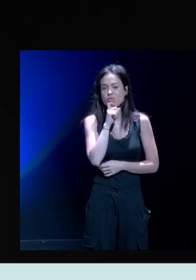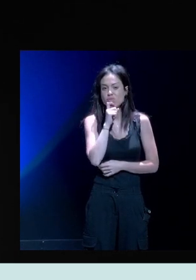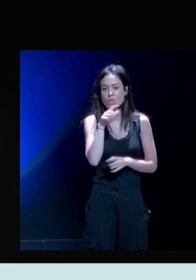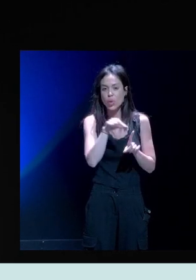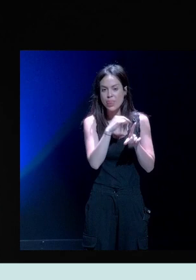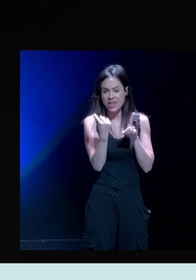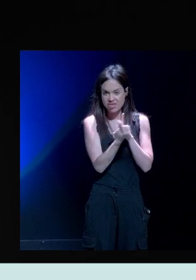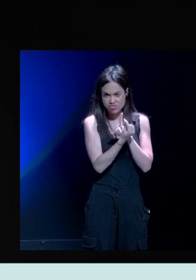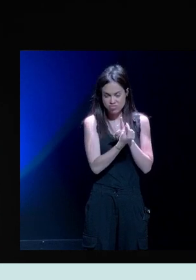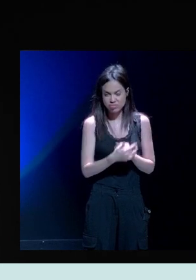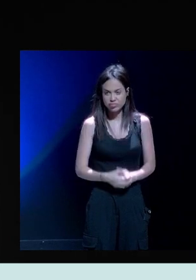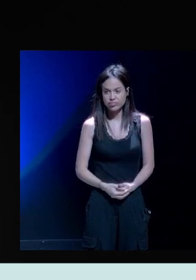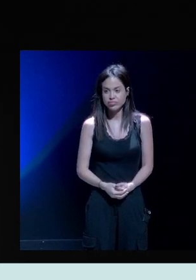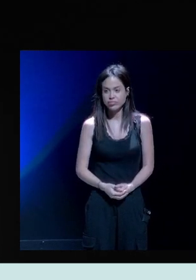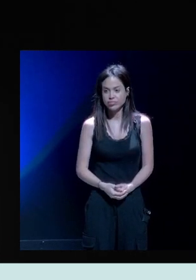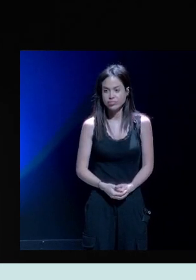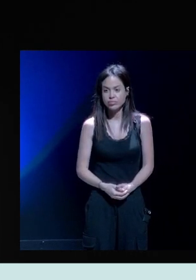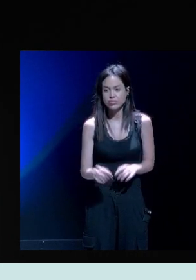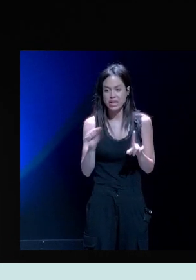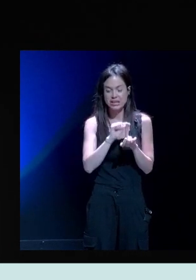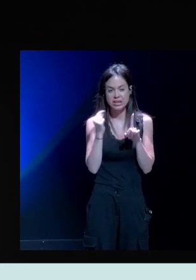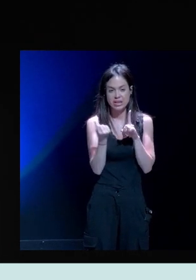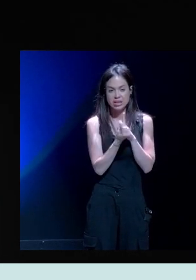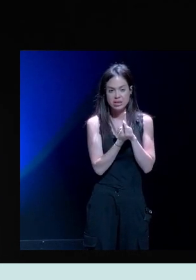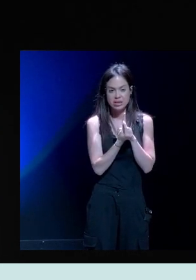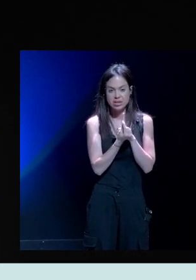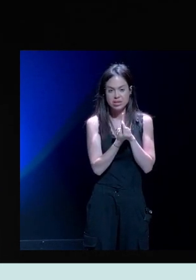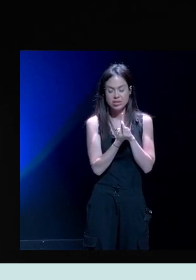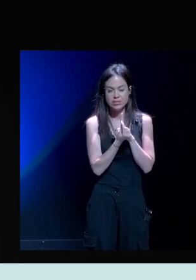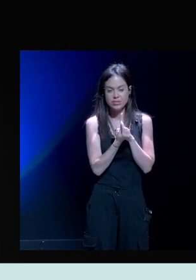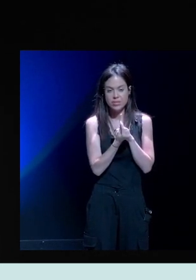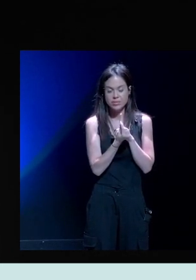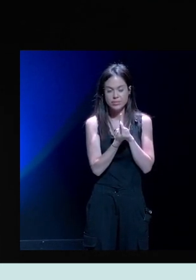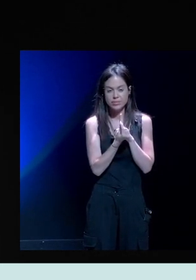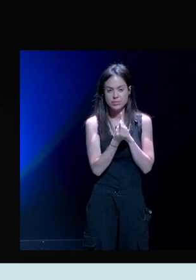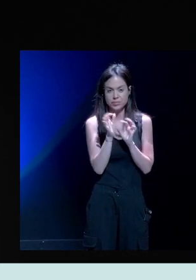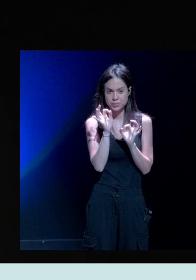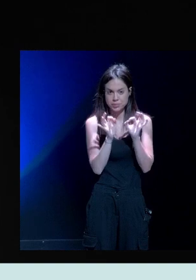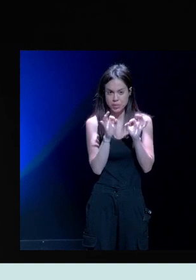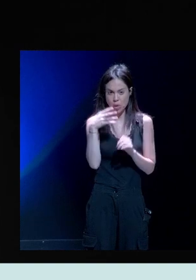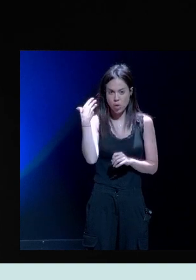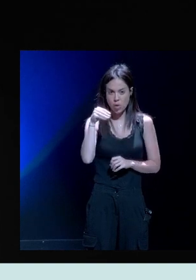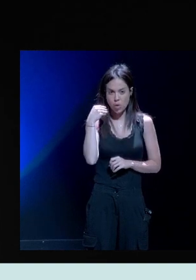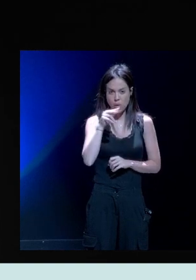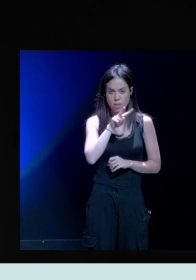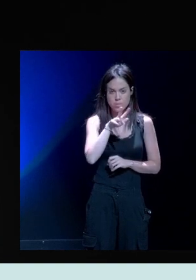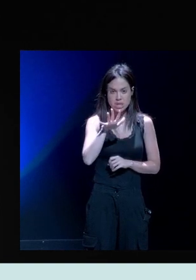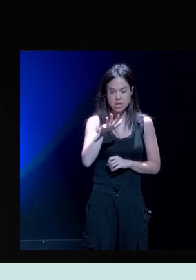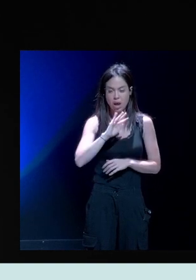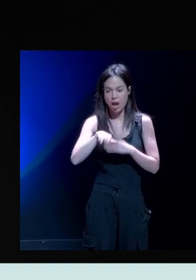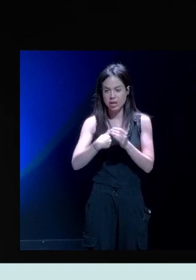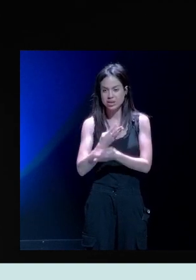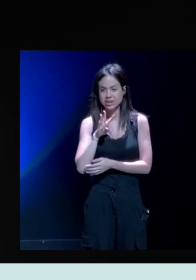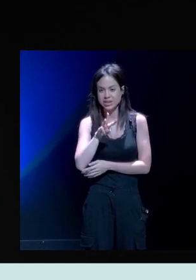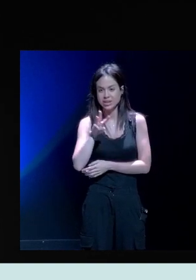ejemplo, me voy a tomar como indicador la proporción de jóvenes de 25 a 34 años